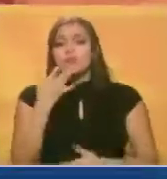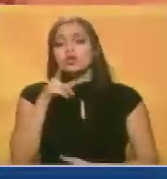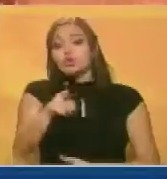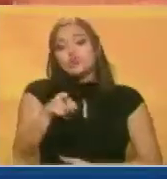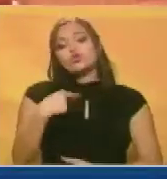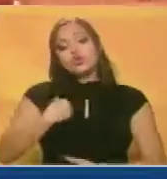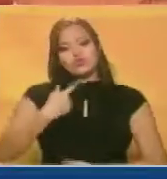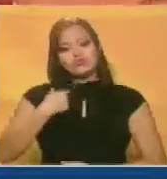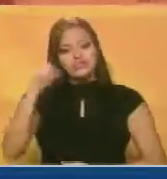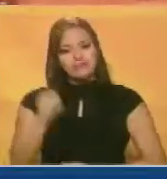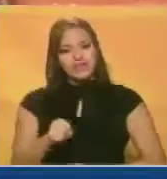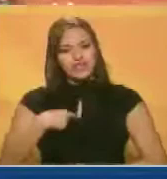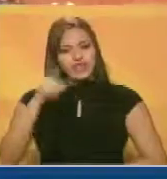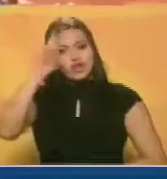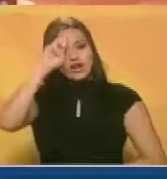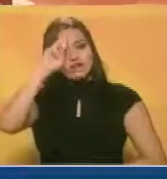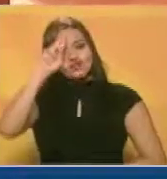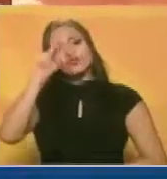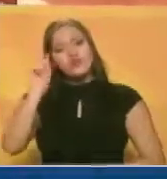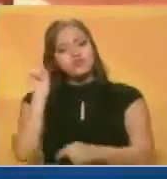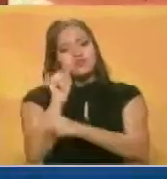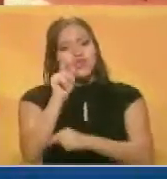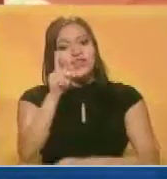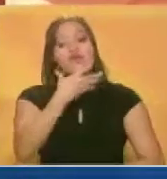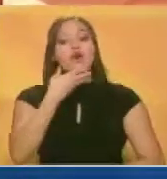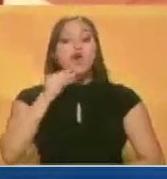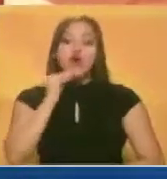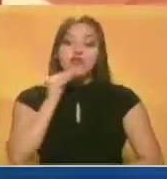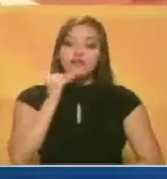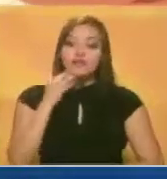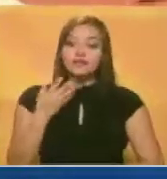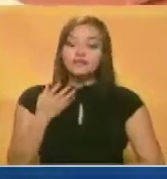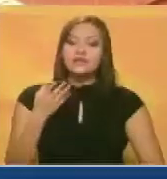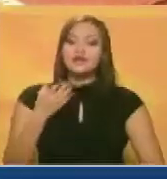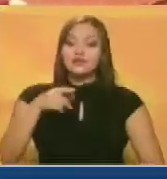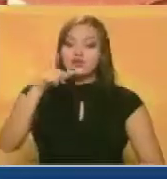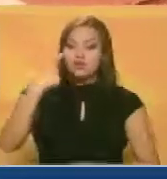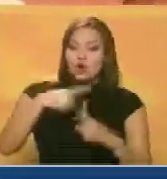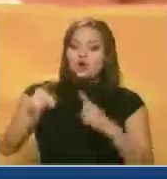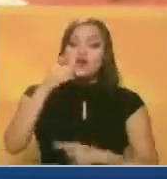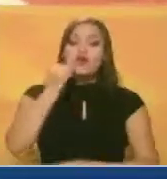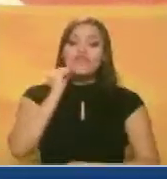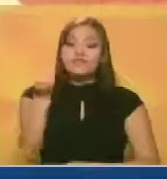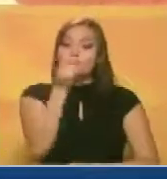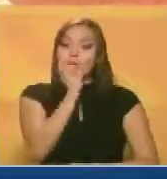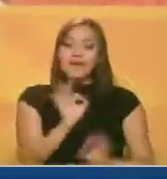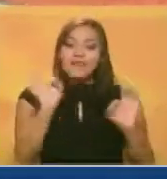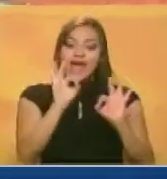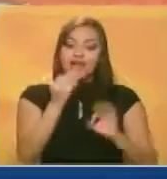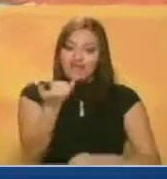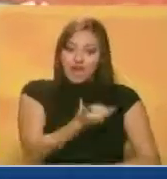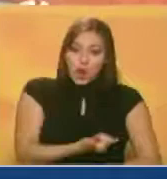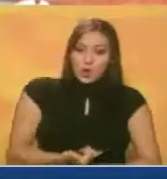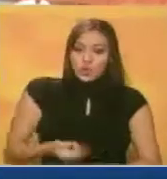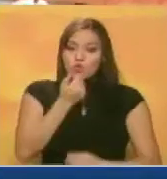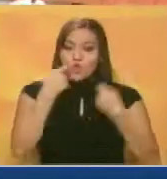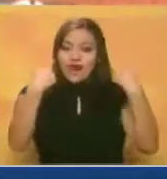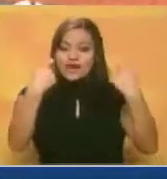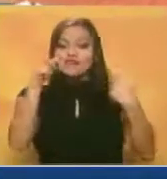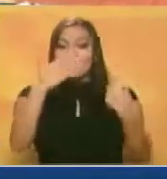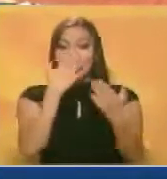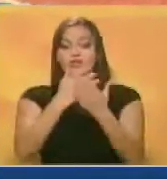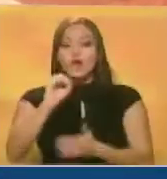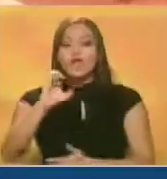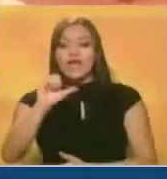estás convencido de que tienes la razón. Y los jóvenes y los menos jóvenes que hicieron la huelga en Lara, y los que lo hicieron frente a la